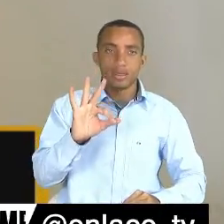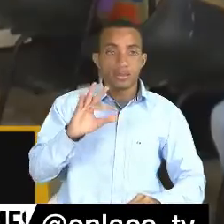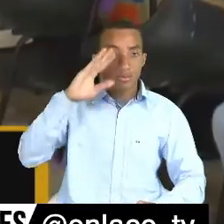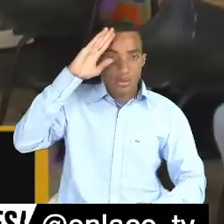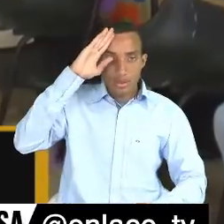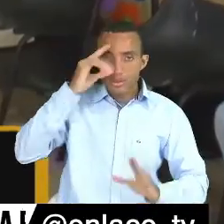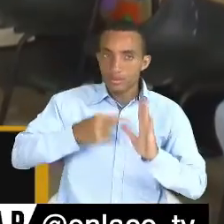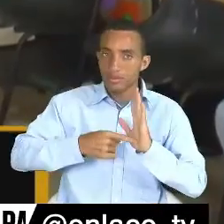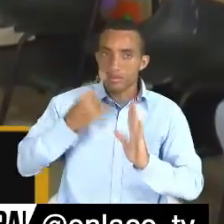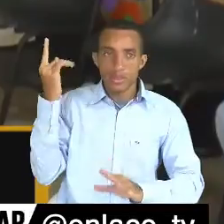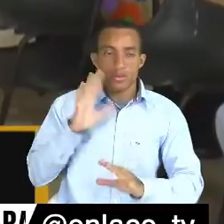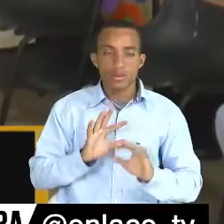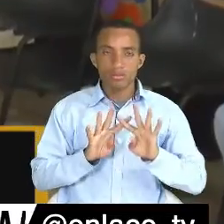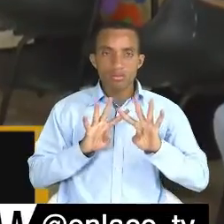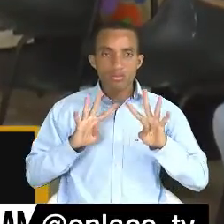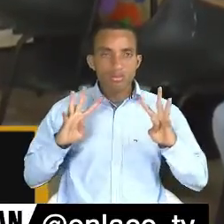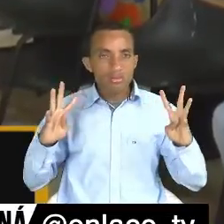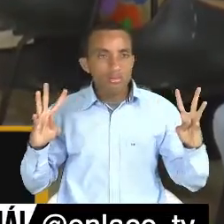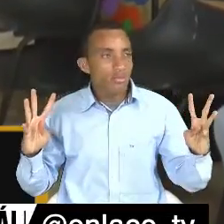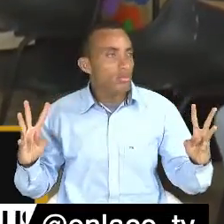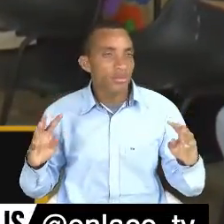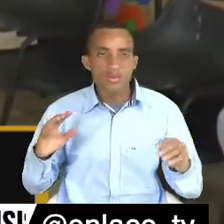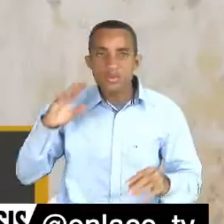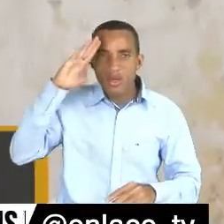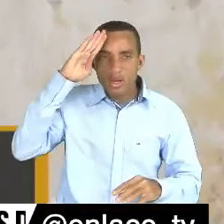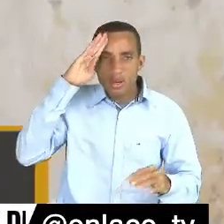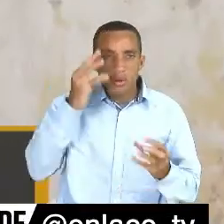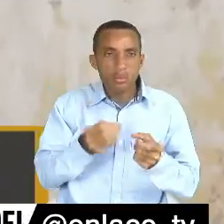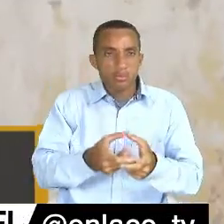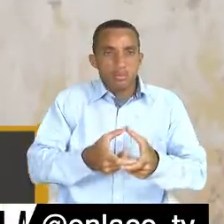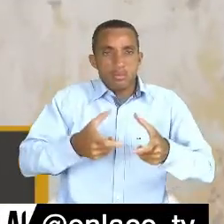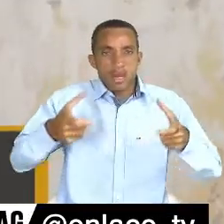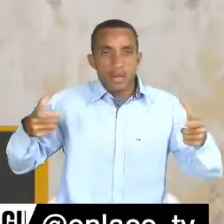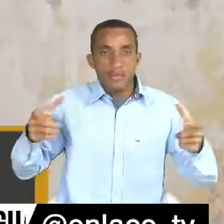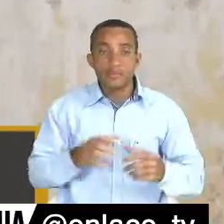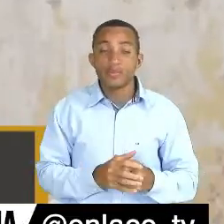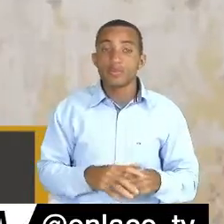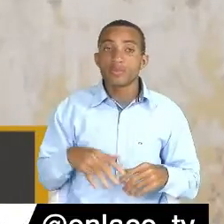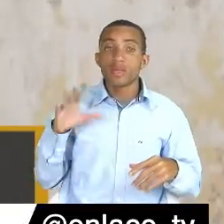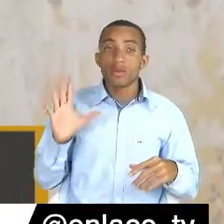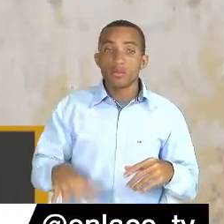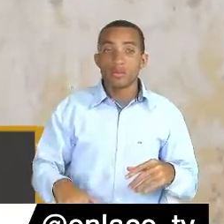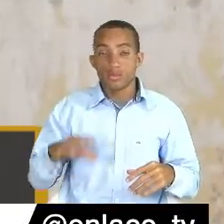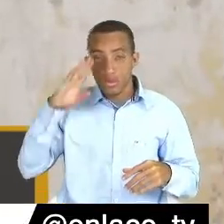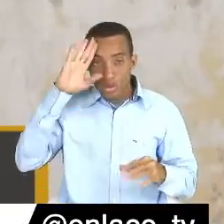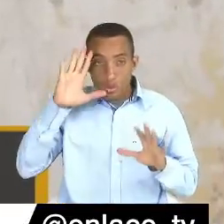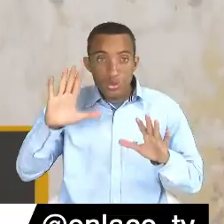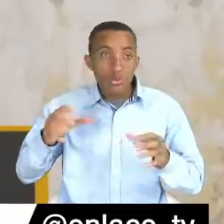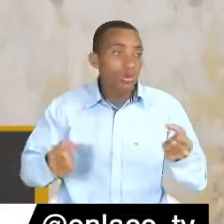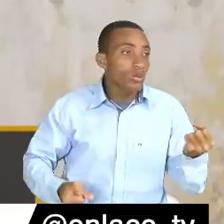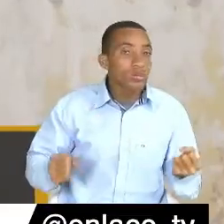incrementando el pie de fuerza en los barrios del sector. Estamos cambiando de la figura del CAI móvil, que solamente era tener un vehículo ahí